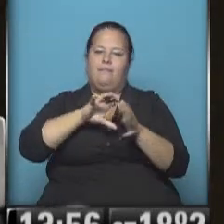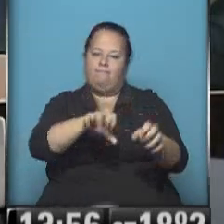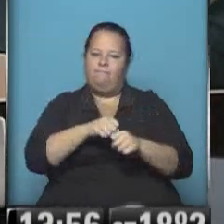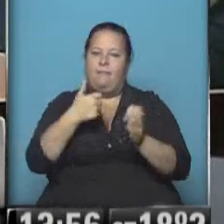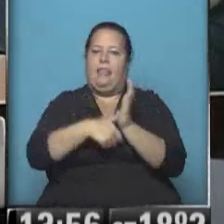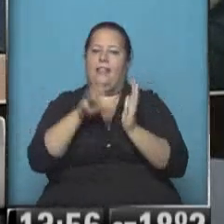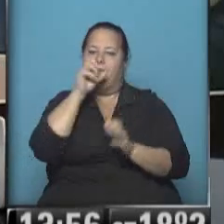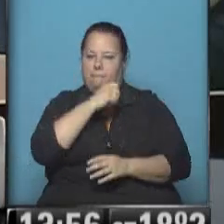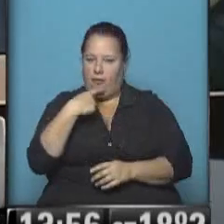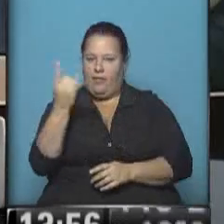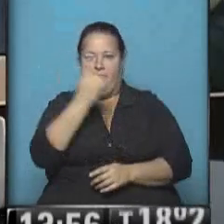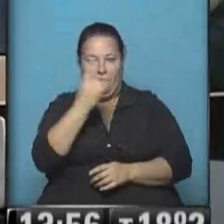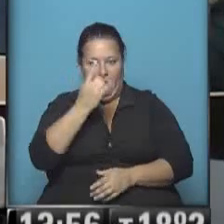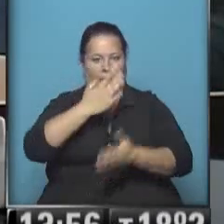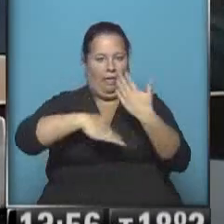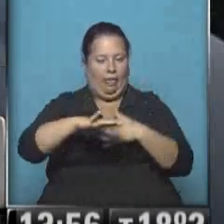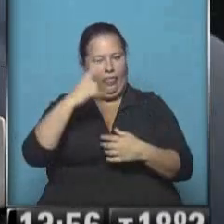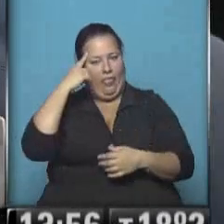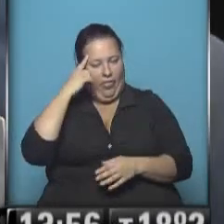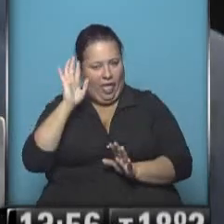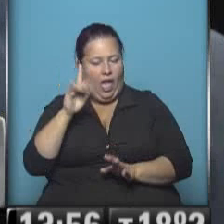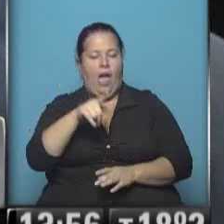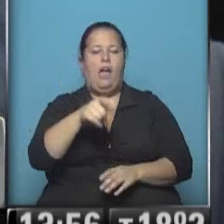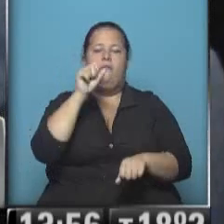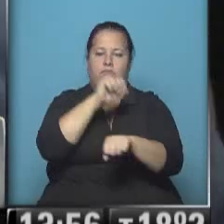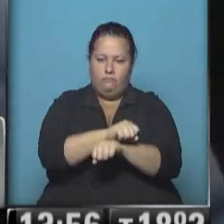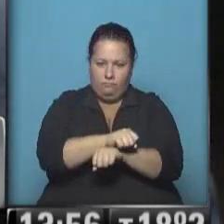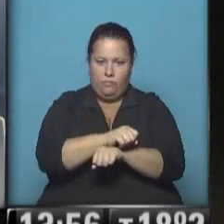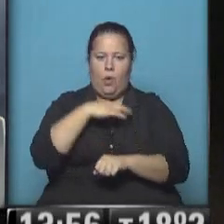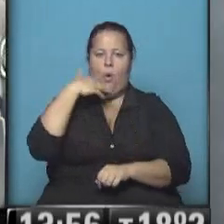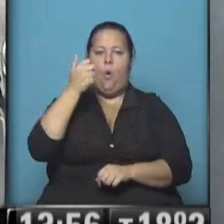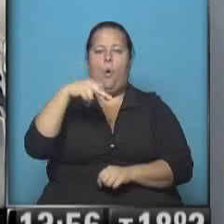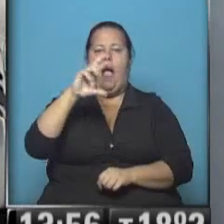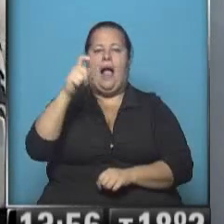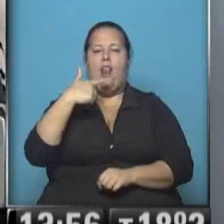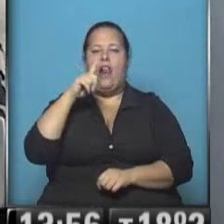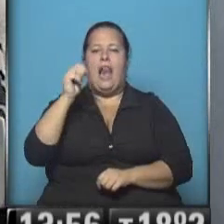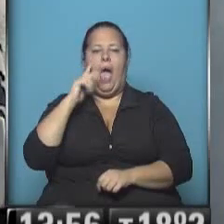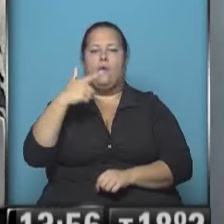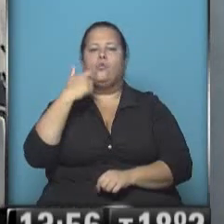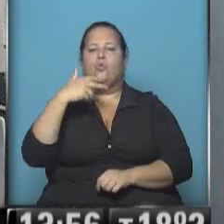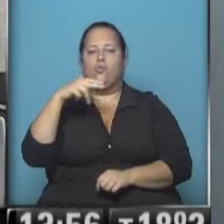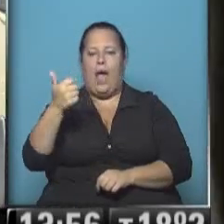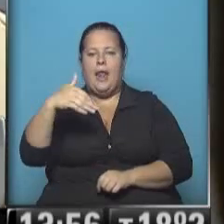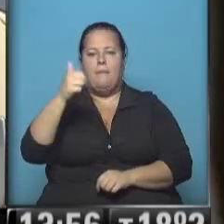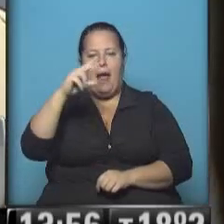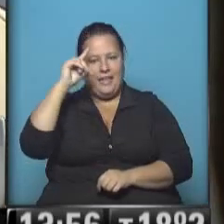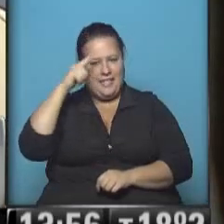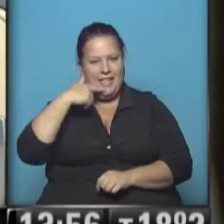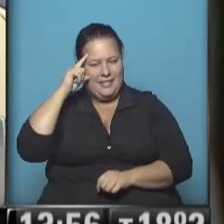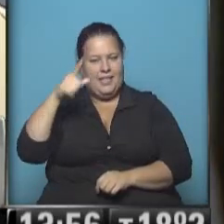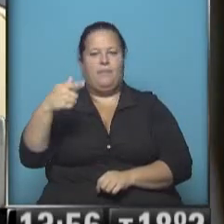identidad y falsedad ideológica fueron condenados Juan Carlos lavia Susana marchese y